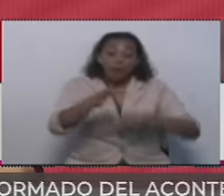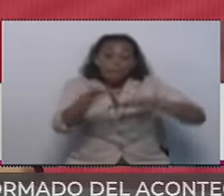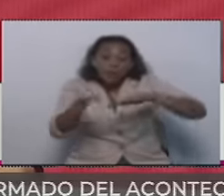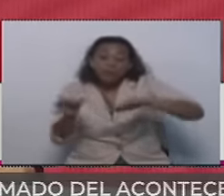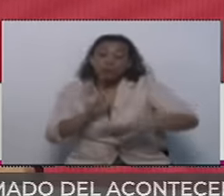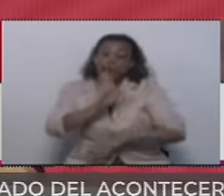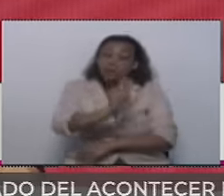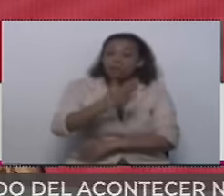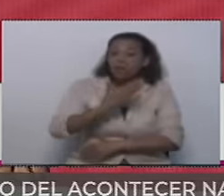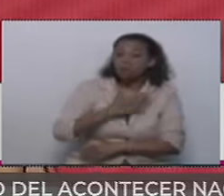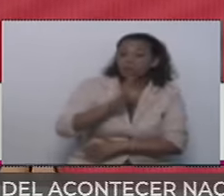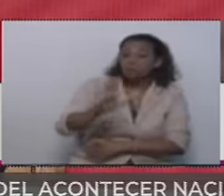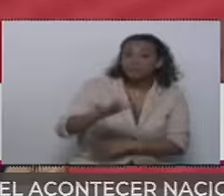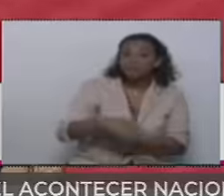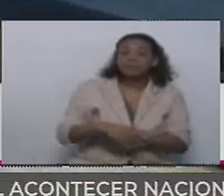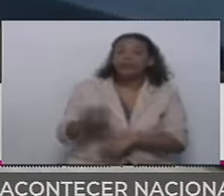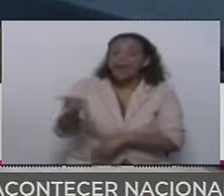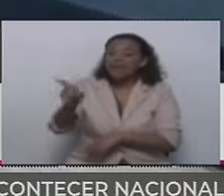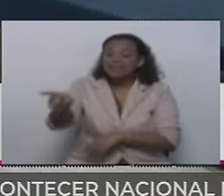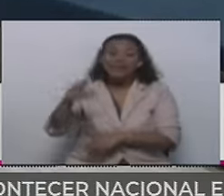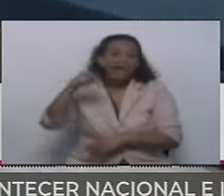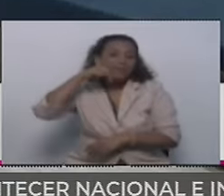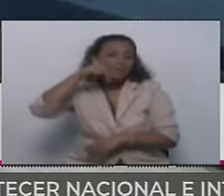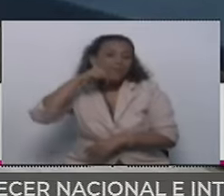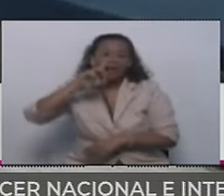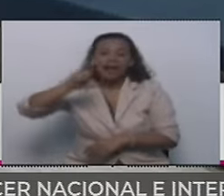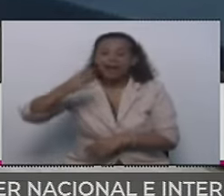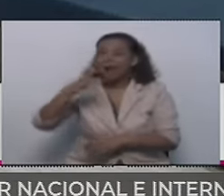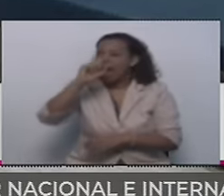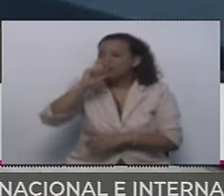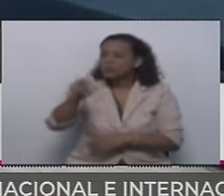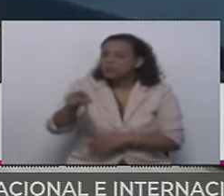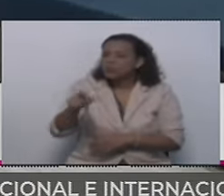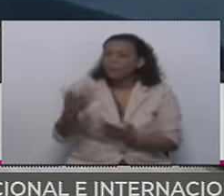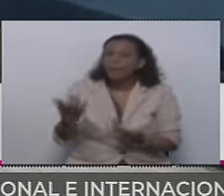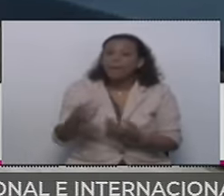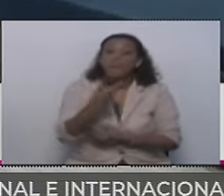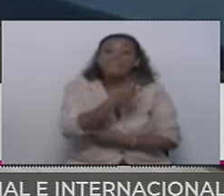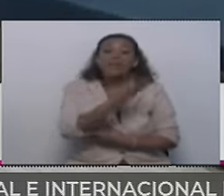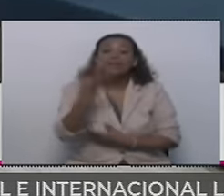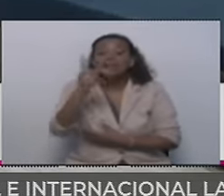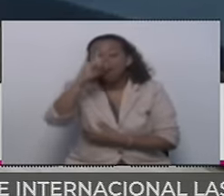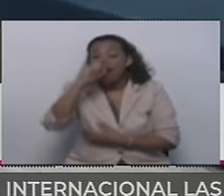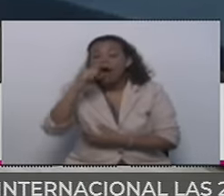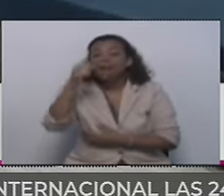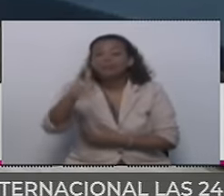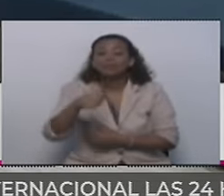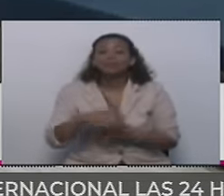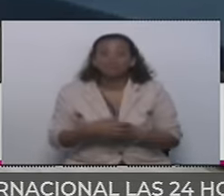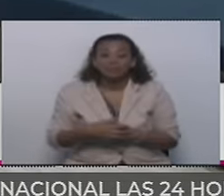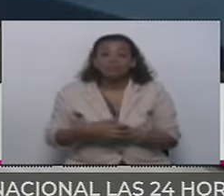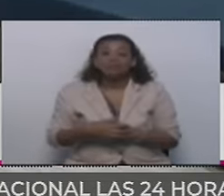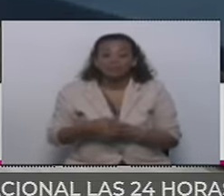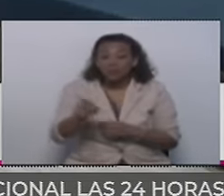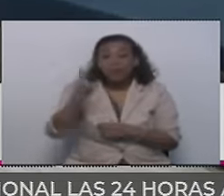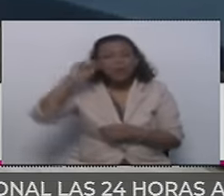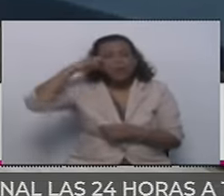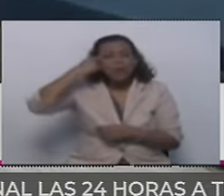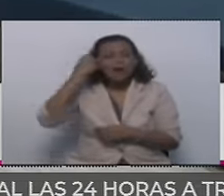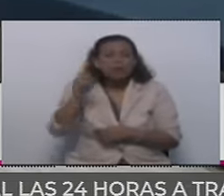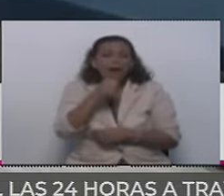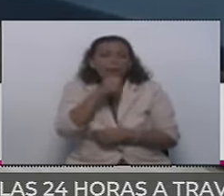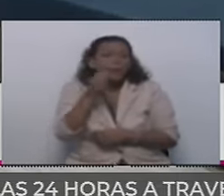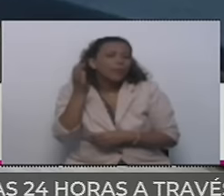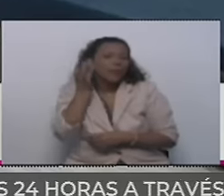así. Aquí está Gabriela, su nieta. ¿Qué edad tienes tú, Gabriela? 24 años, presidente. 24. ¿Qué recuerdas tú de tu